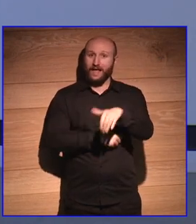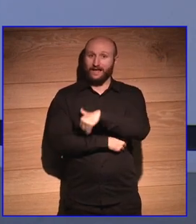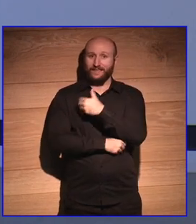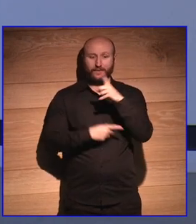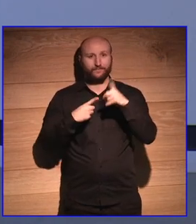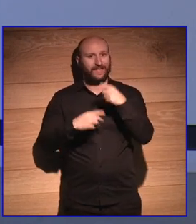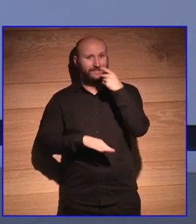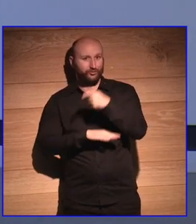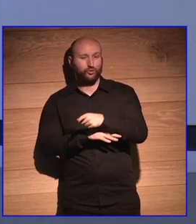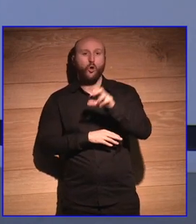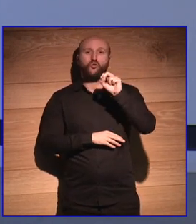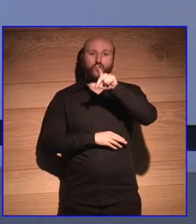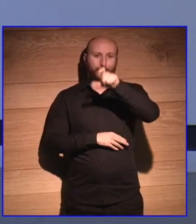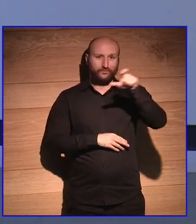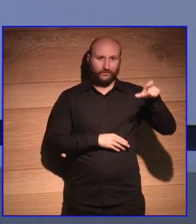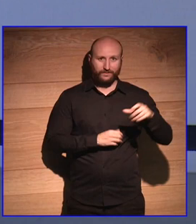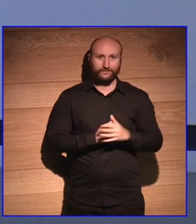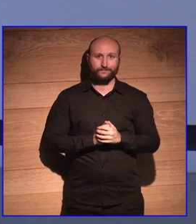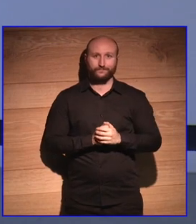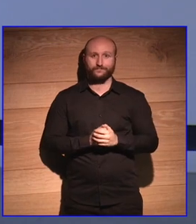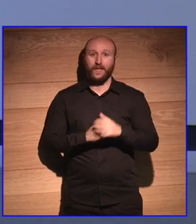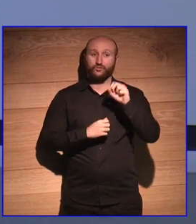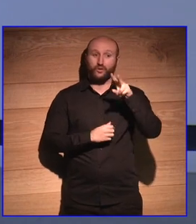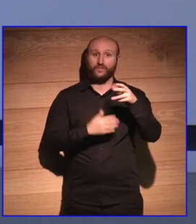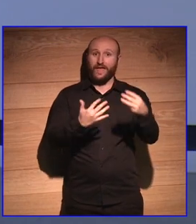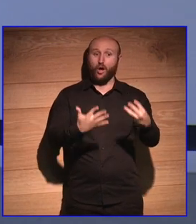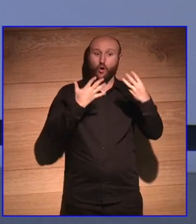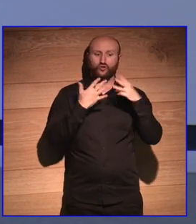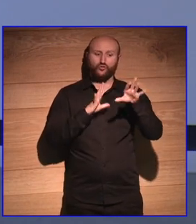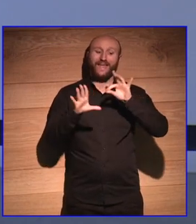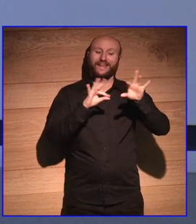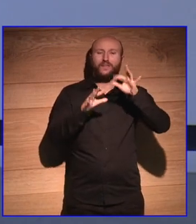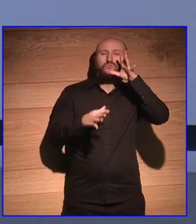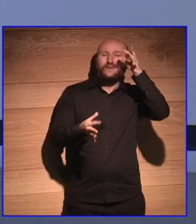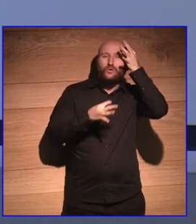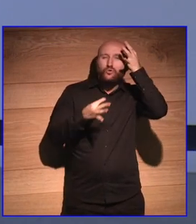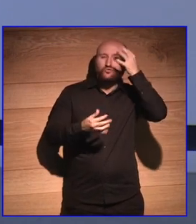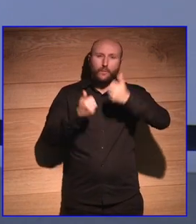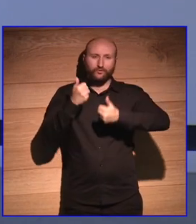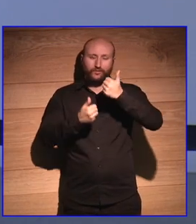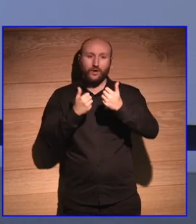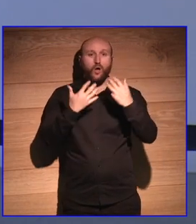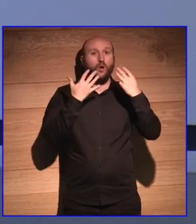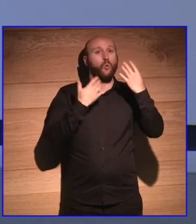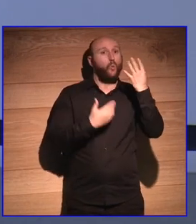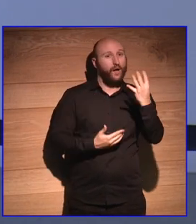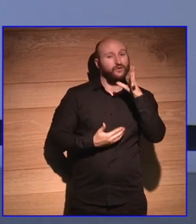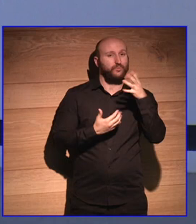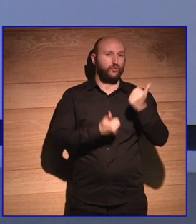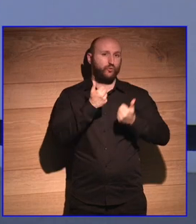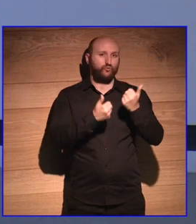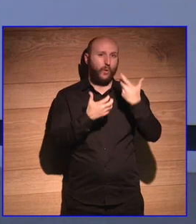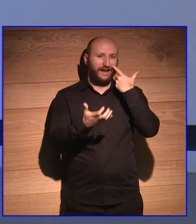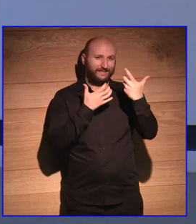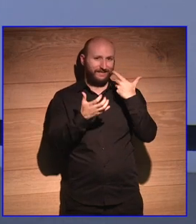director y doce pensionados ocho de ellos elegidos por rigurosa oposición y cuatro de mérito por concurso de artistas que